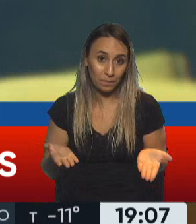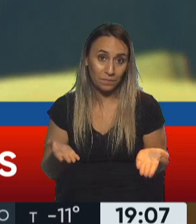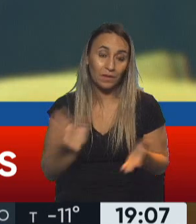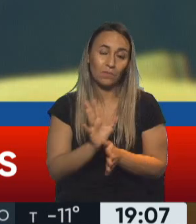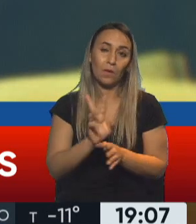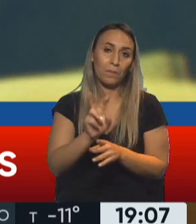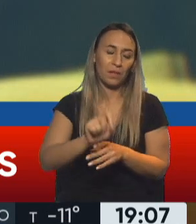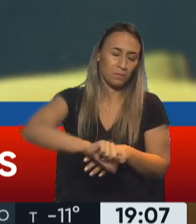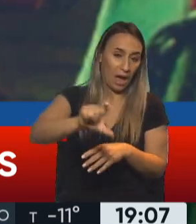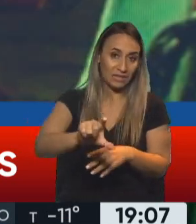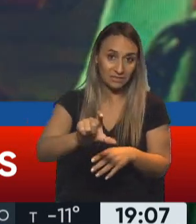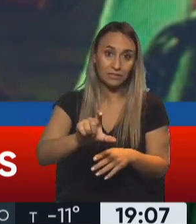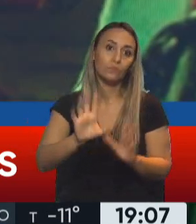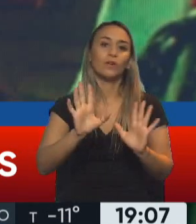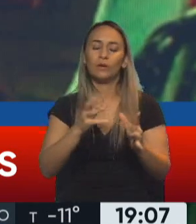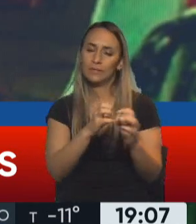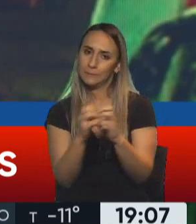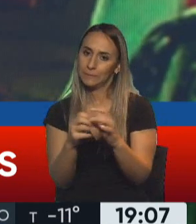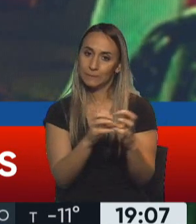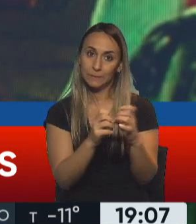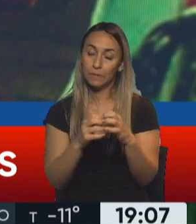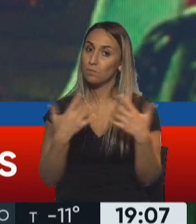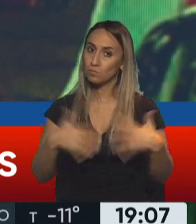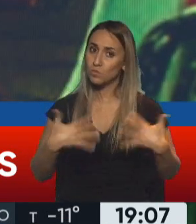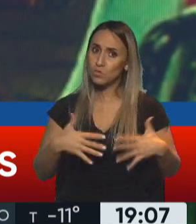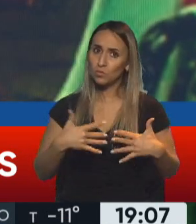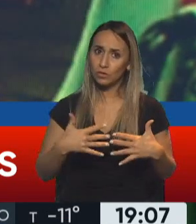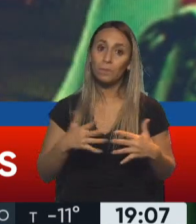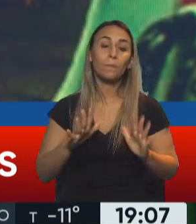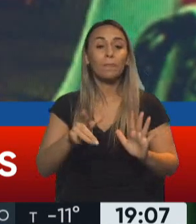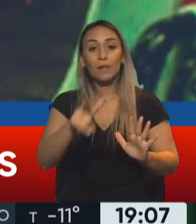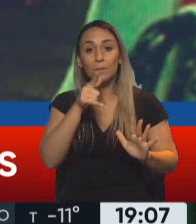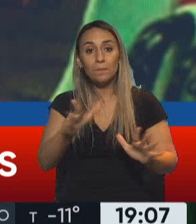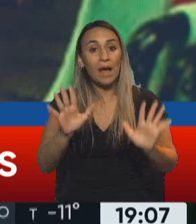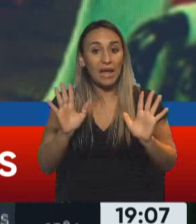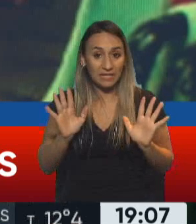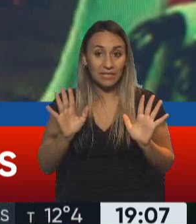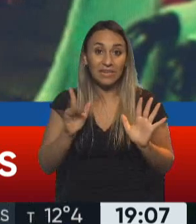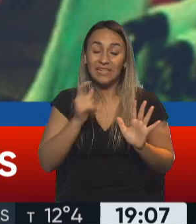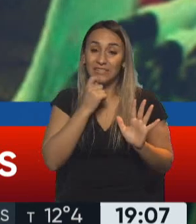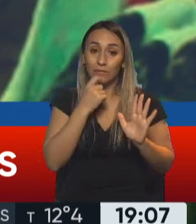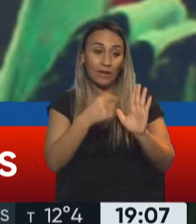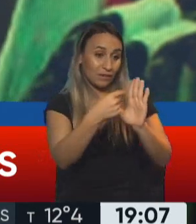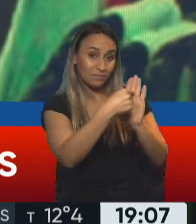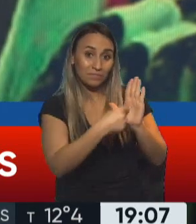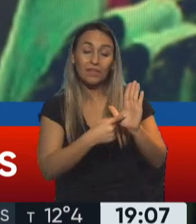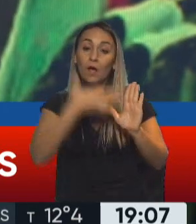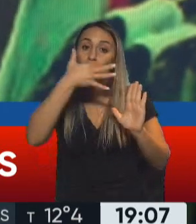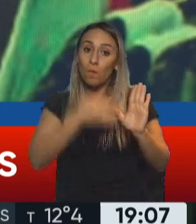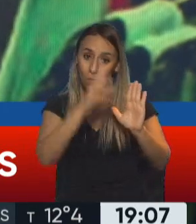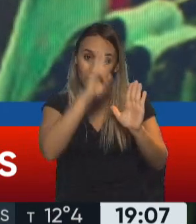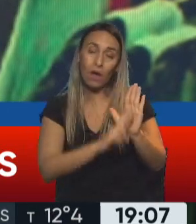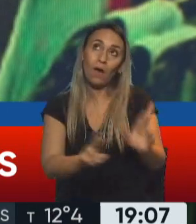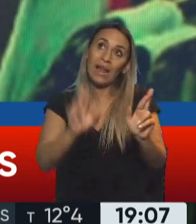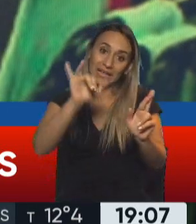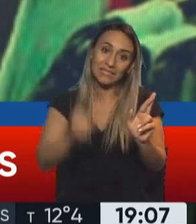pantalla. Claro, entonces bueno, hay una discusión, ¿no?, una puja de intereses bastante fuerte, pero pareciera entonces que en caso de que se cumpla la resolución, esperemos que sea, en un ratito justamente